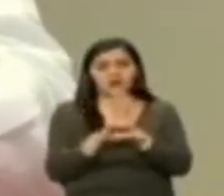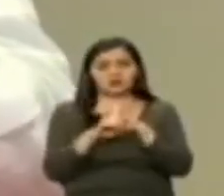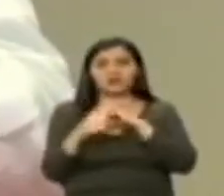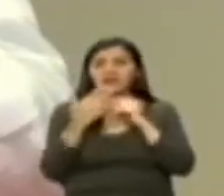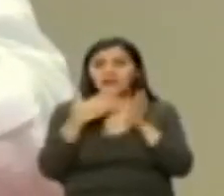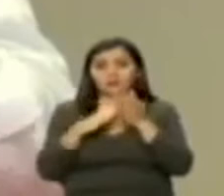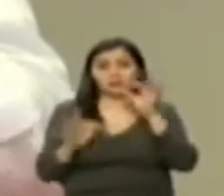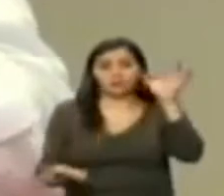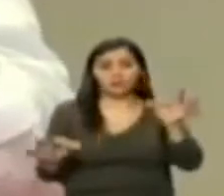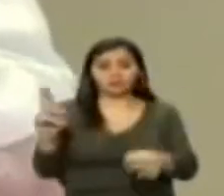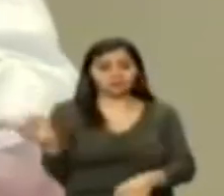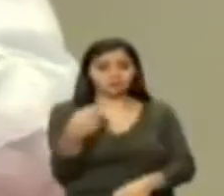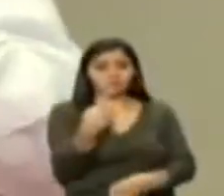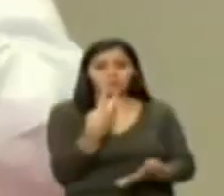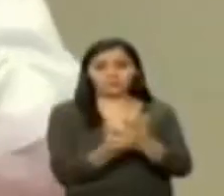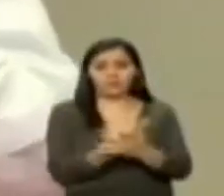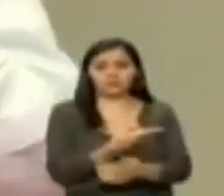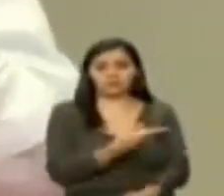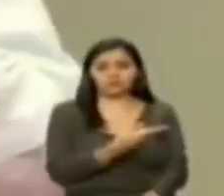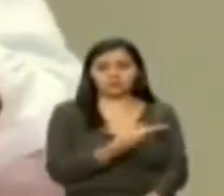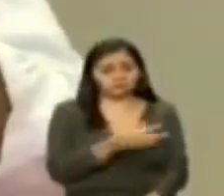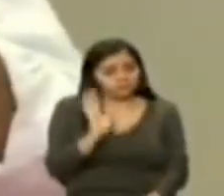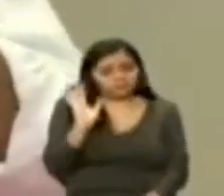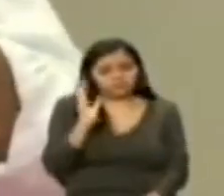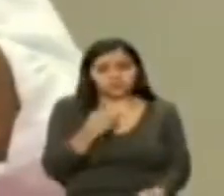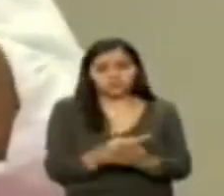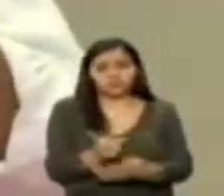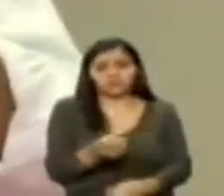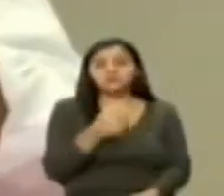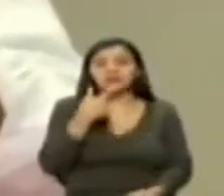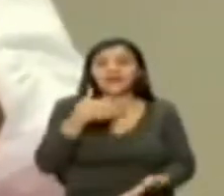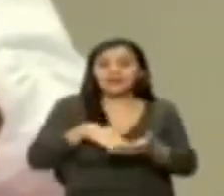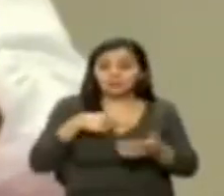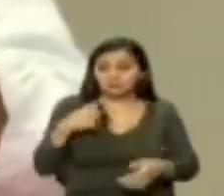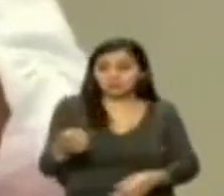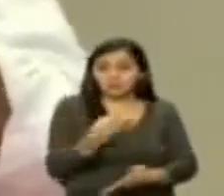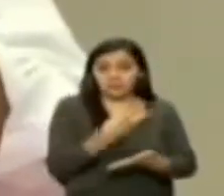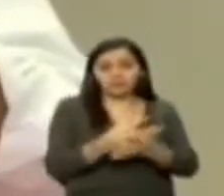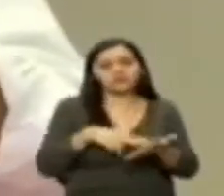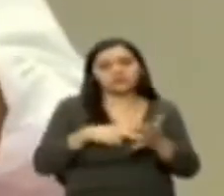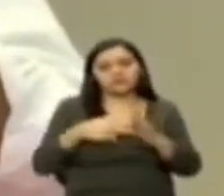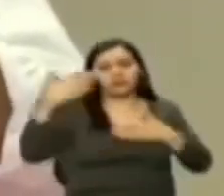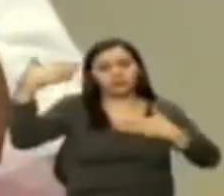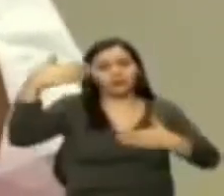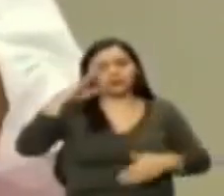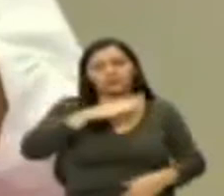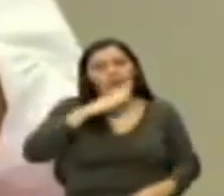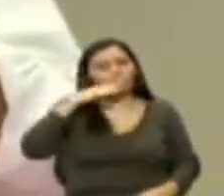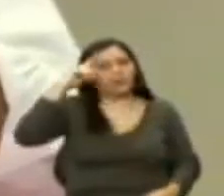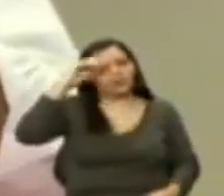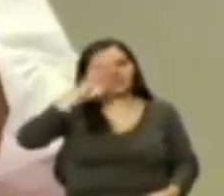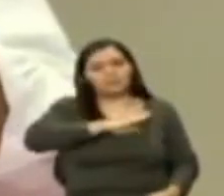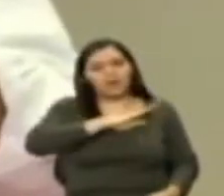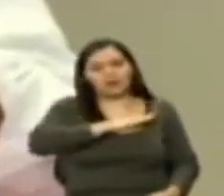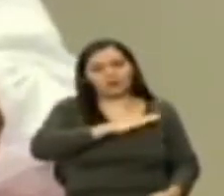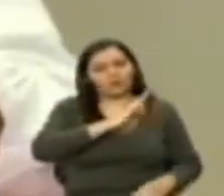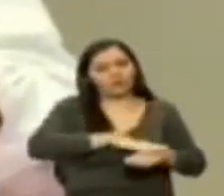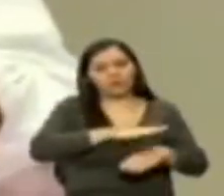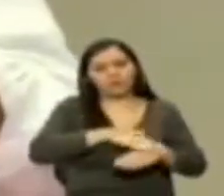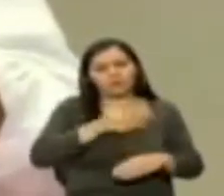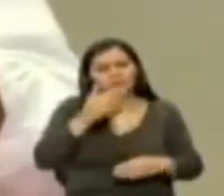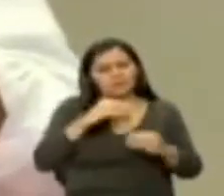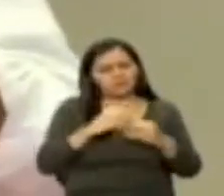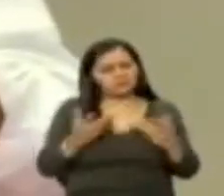criminalización de la protesta social, judicialización de la política. O sea, aquí hay gente que se cree por encima de la ley y porque se cree ancestral, etcétera.